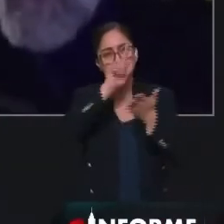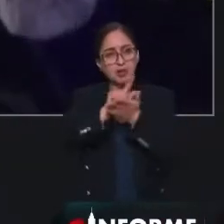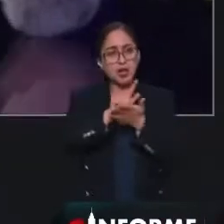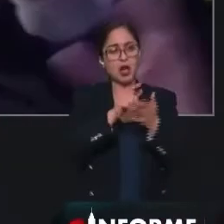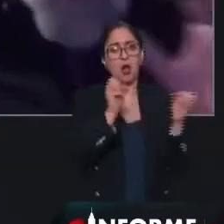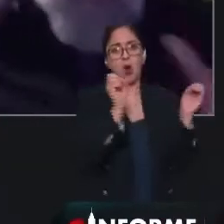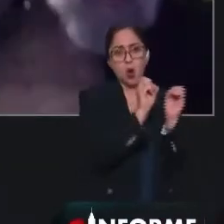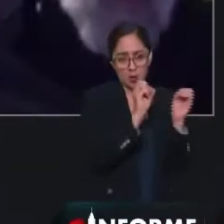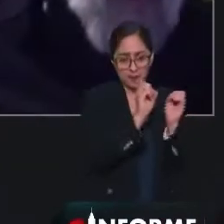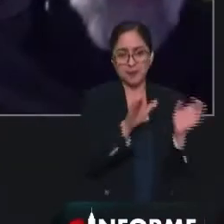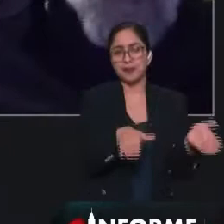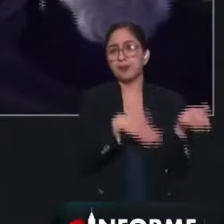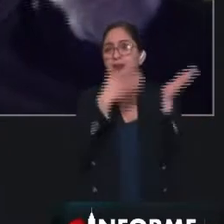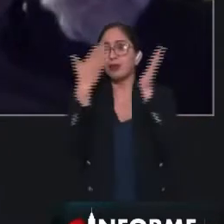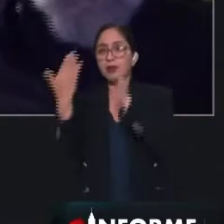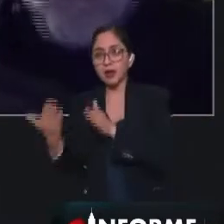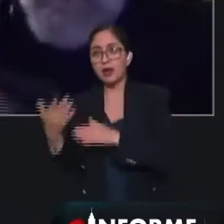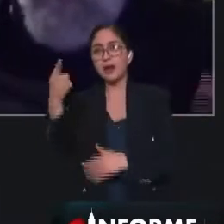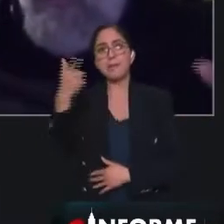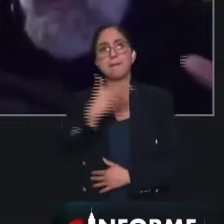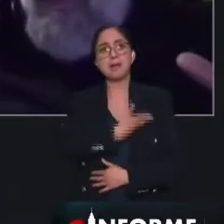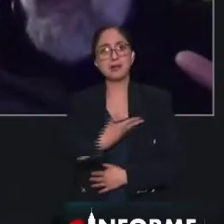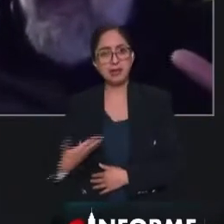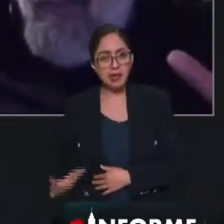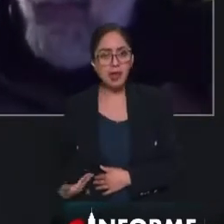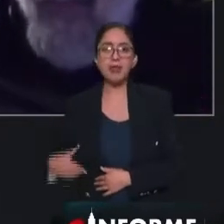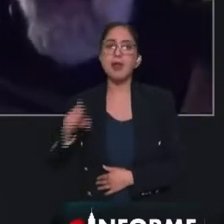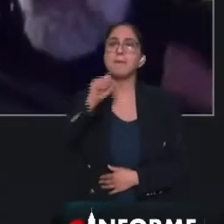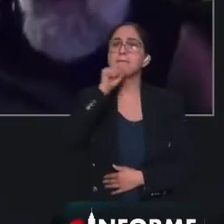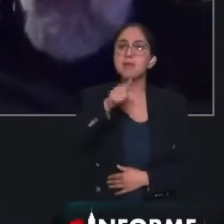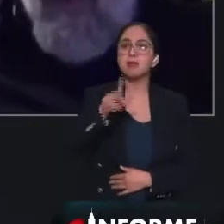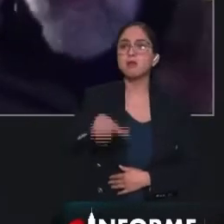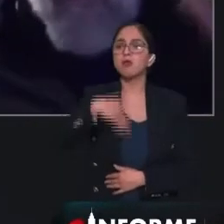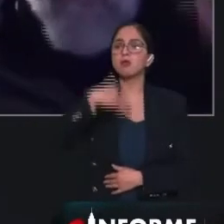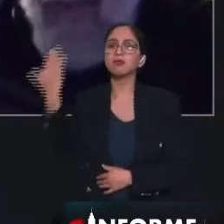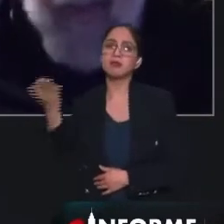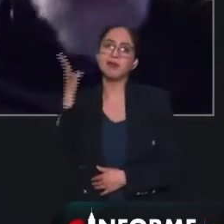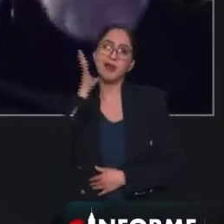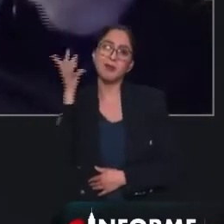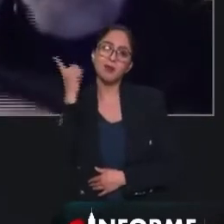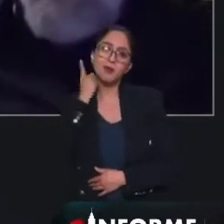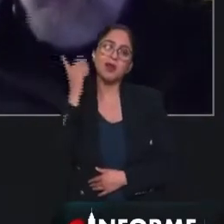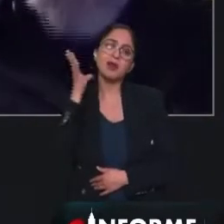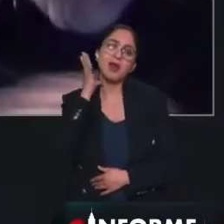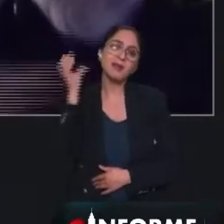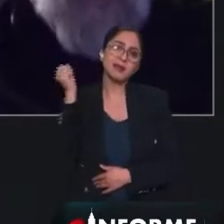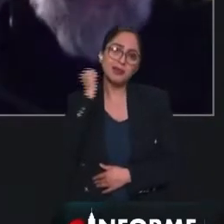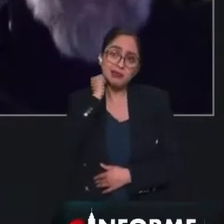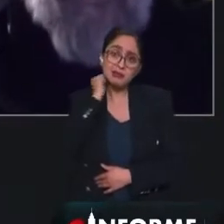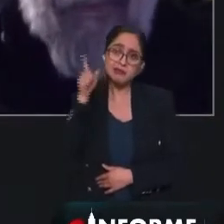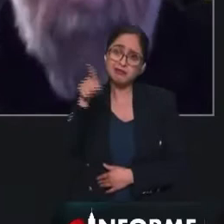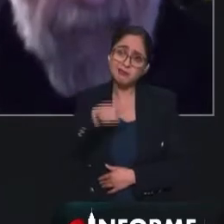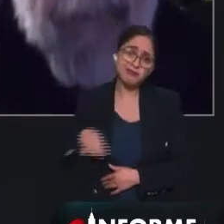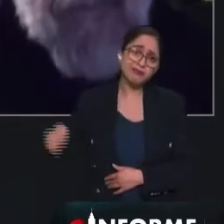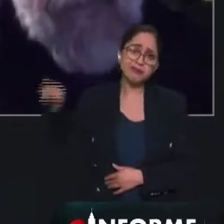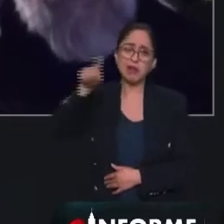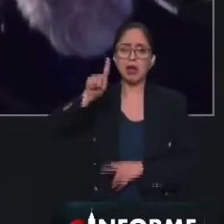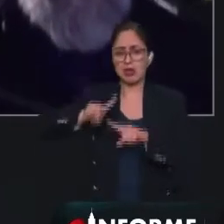del Legislativo y del Ejecutivo federales, el Poder Judicial de la Federación está agusanado.